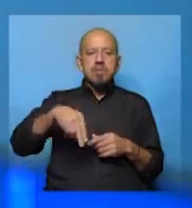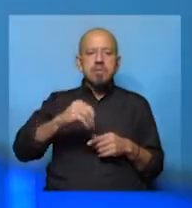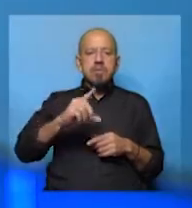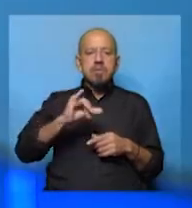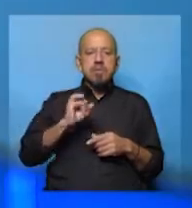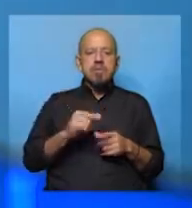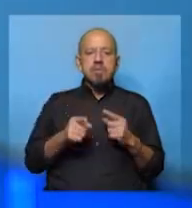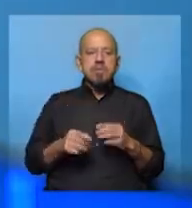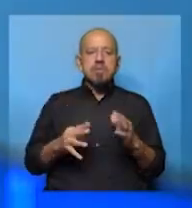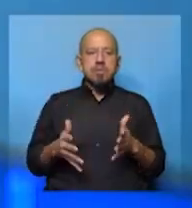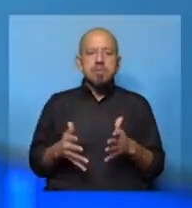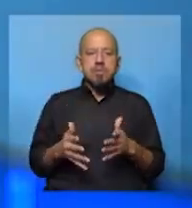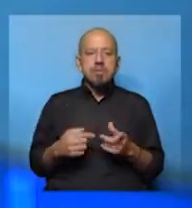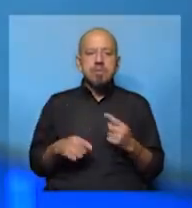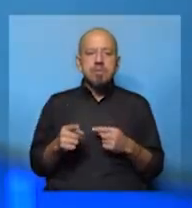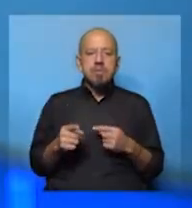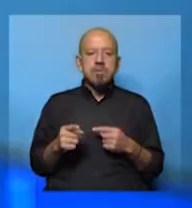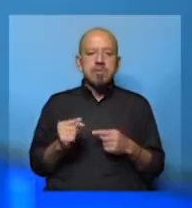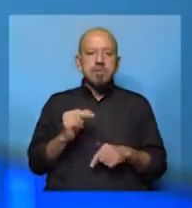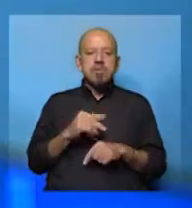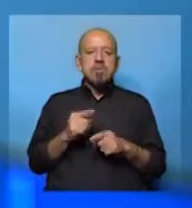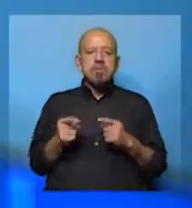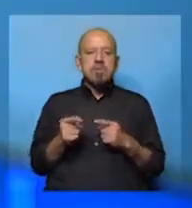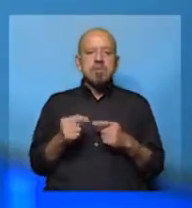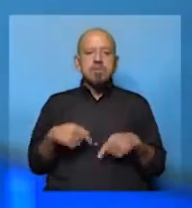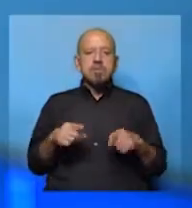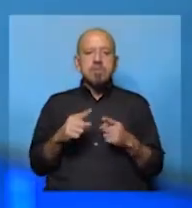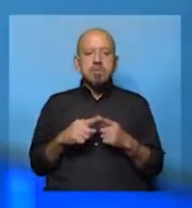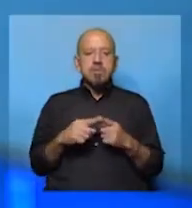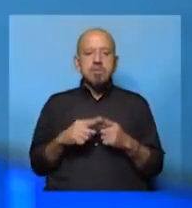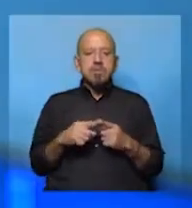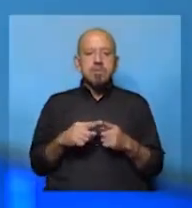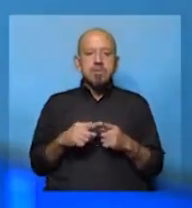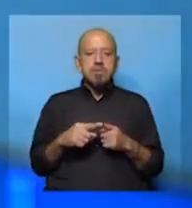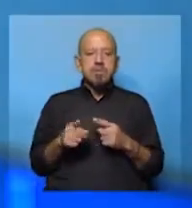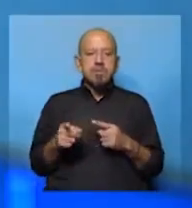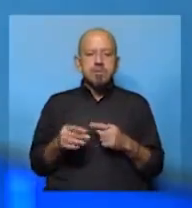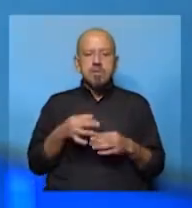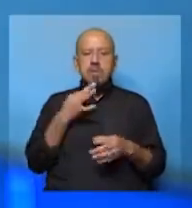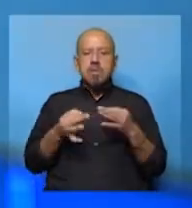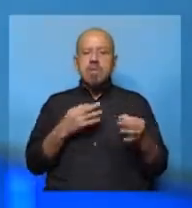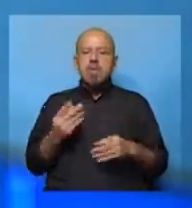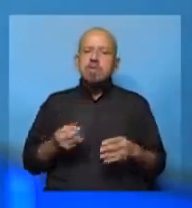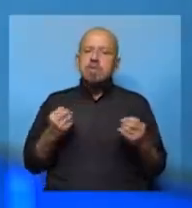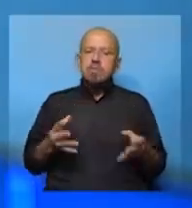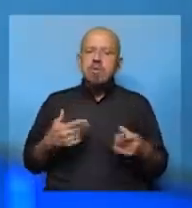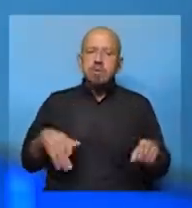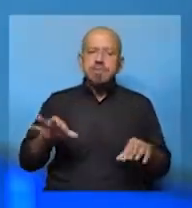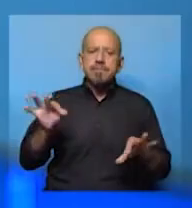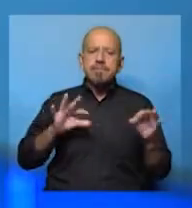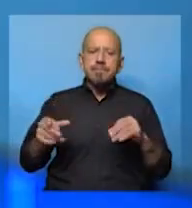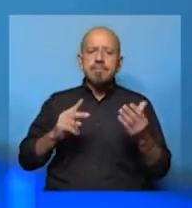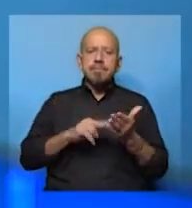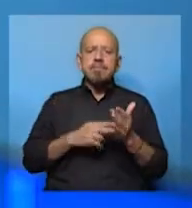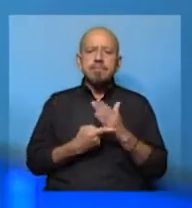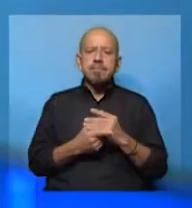bajándose y subiendo se acuerdan que usaba una cantidad enorme de de lentes no para para explicar por qué se había elegido el proyecto